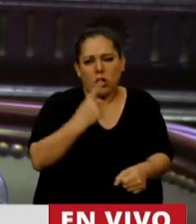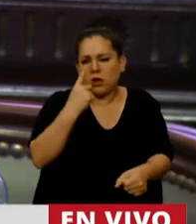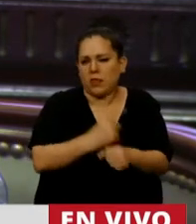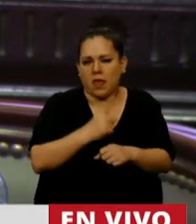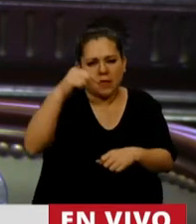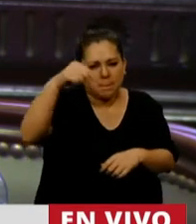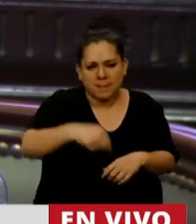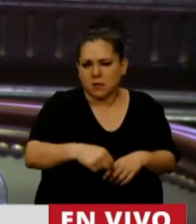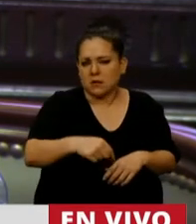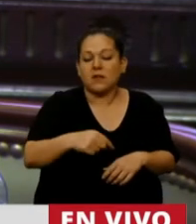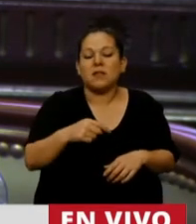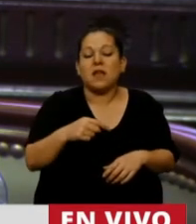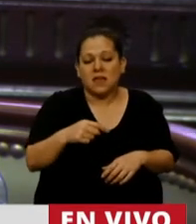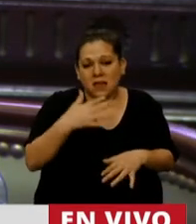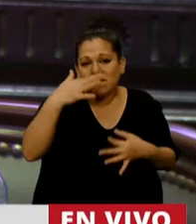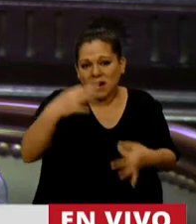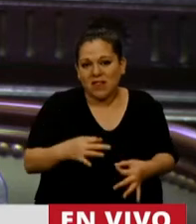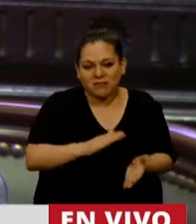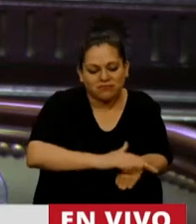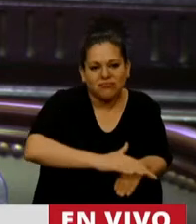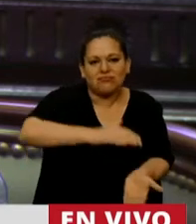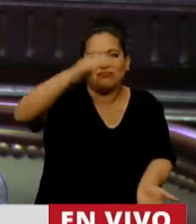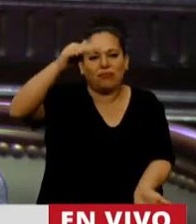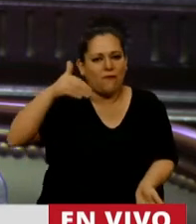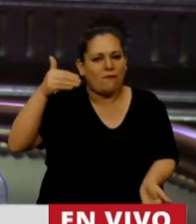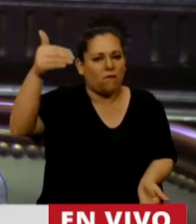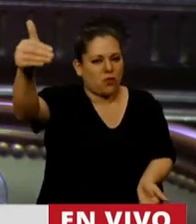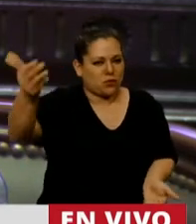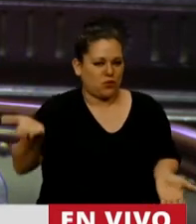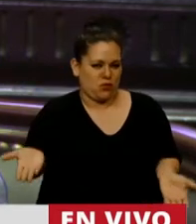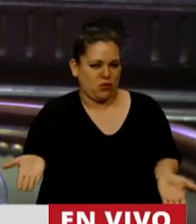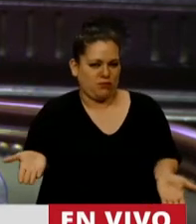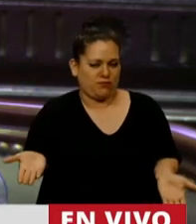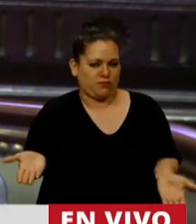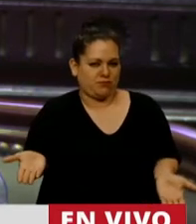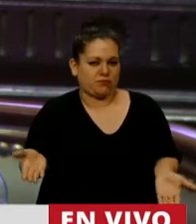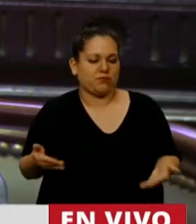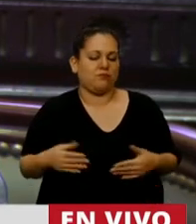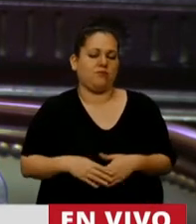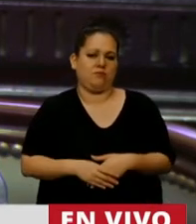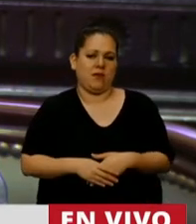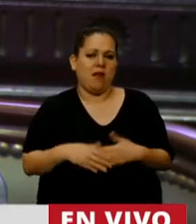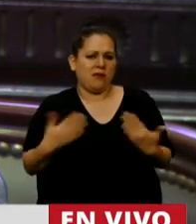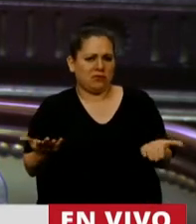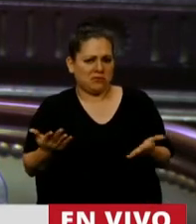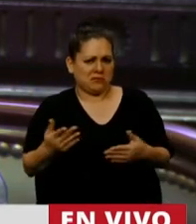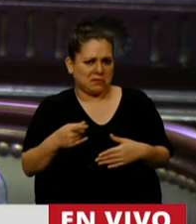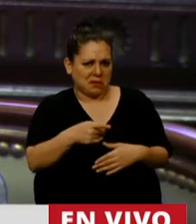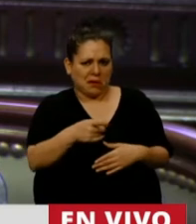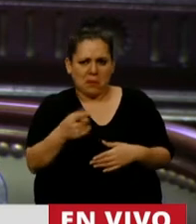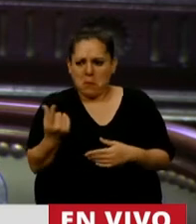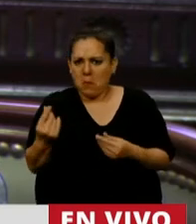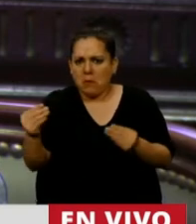la esperanza del futuro. La frazada es corta, entonces, ¿los dejamos destapados?